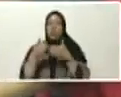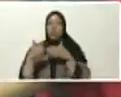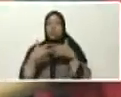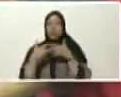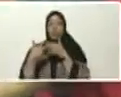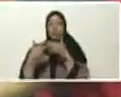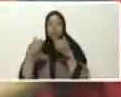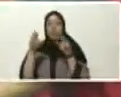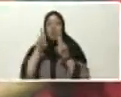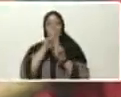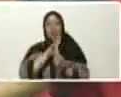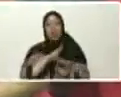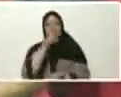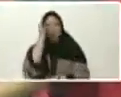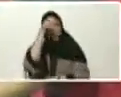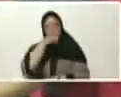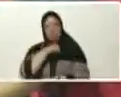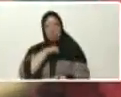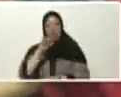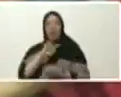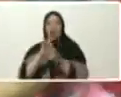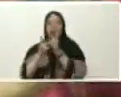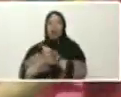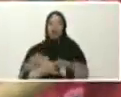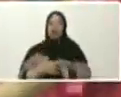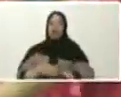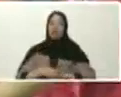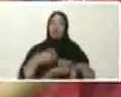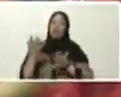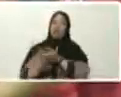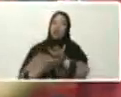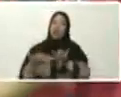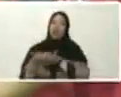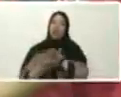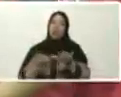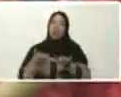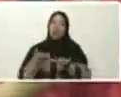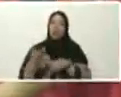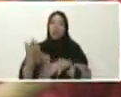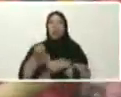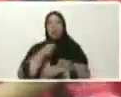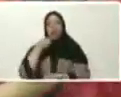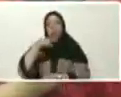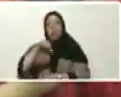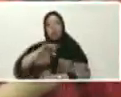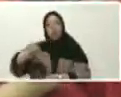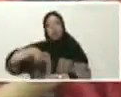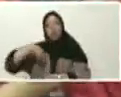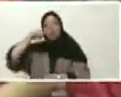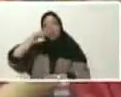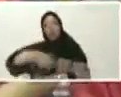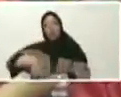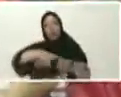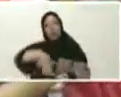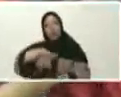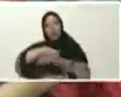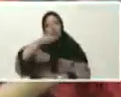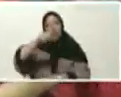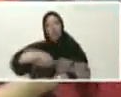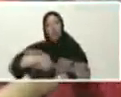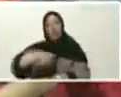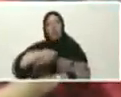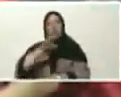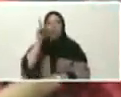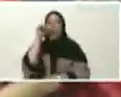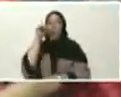resistencia resiliente para transformar los problemas en grandes oportunidades para nuestro pueblo. Hoy, cada